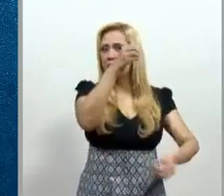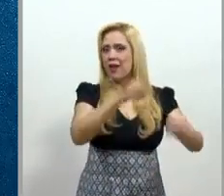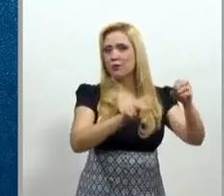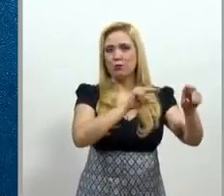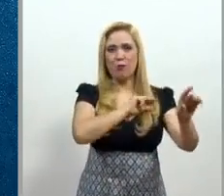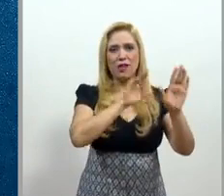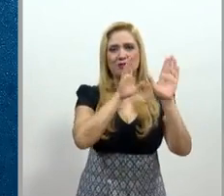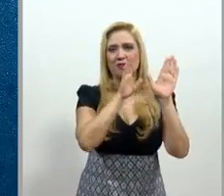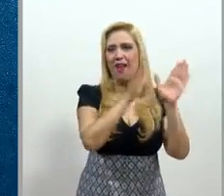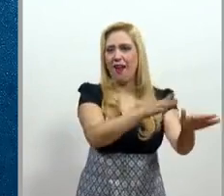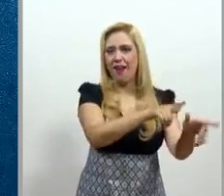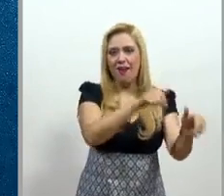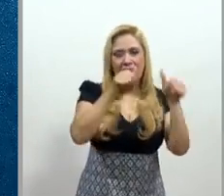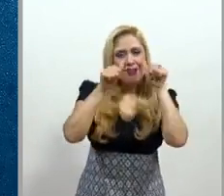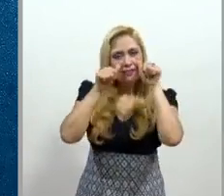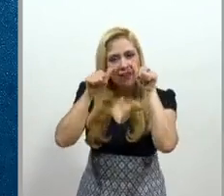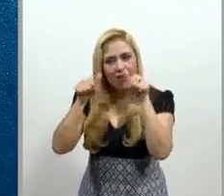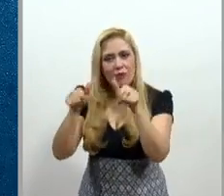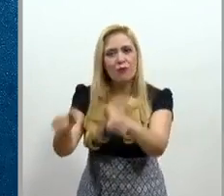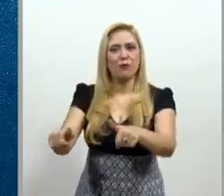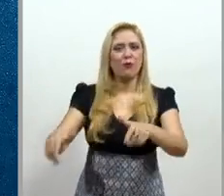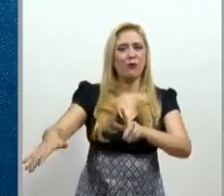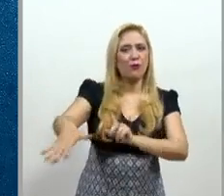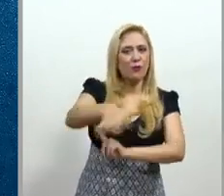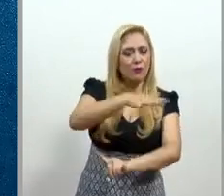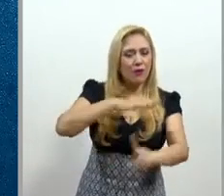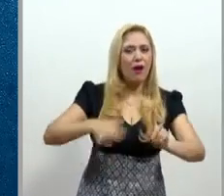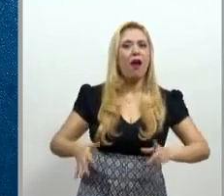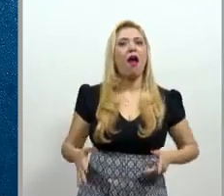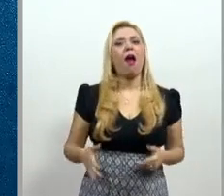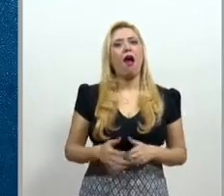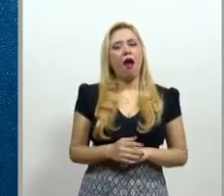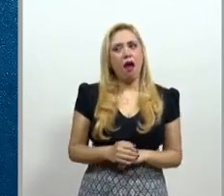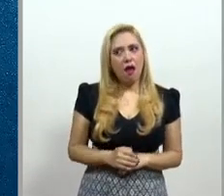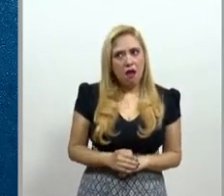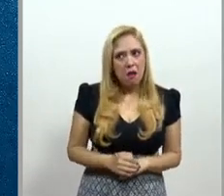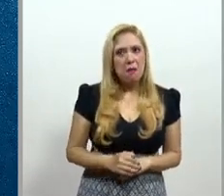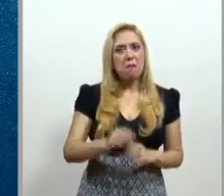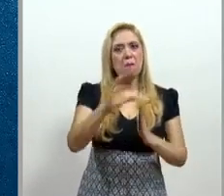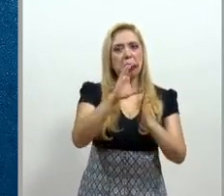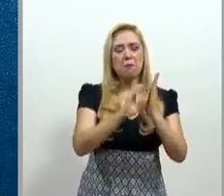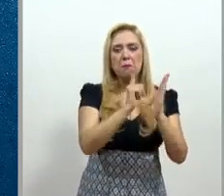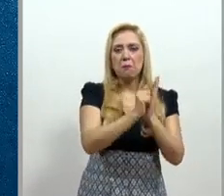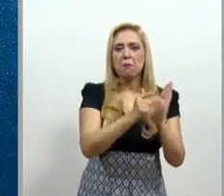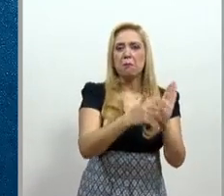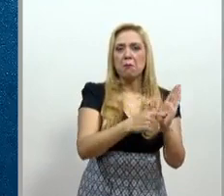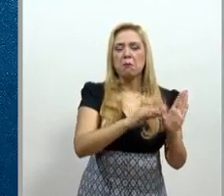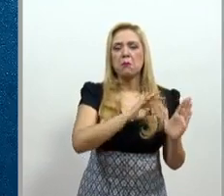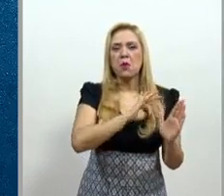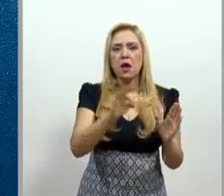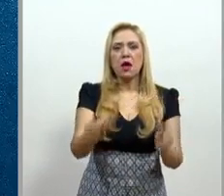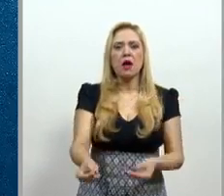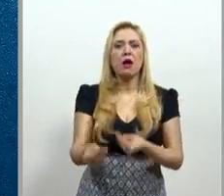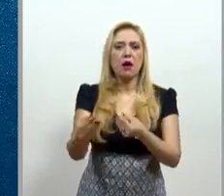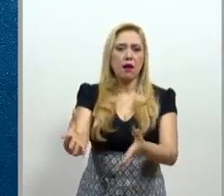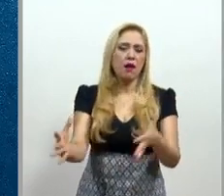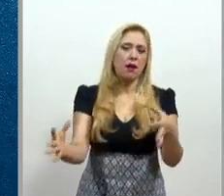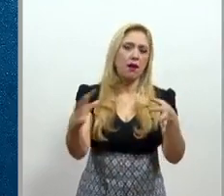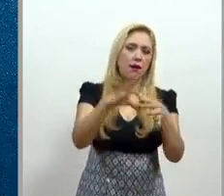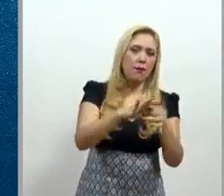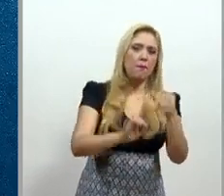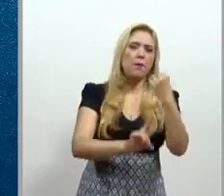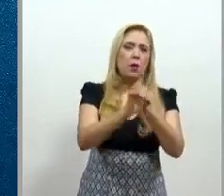sí se ha encargado de conocer de aquellas acciones constitucionales que pueden llegar a tener relación con